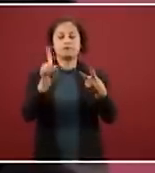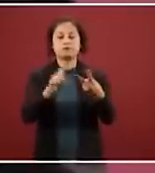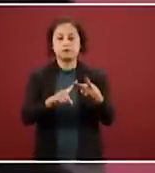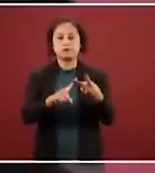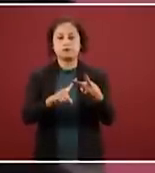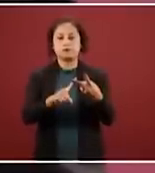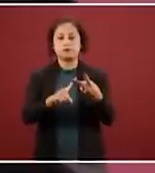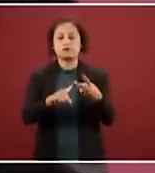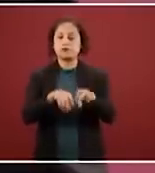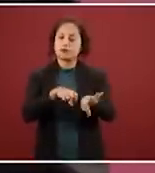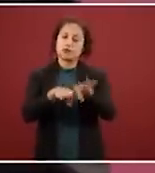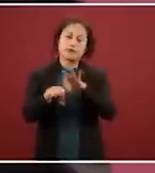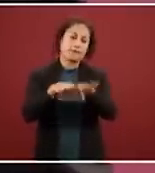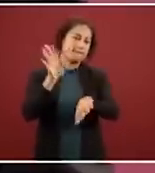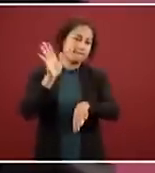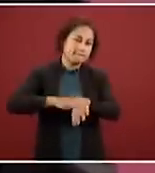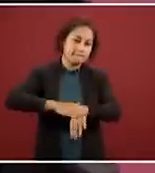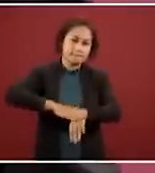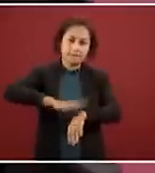trabajar más